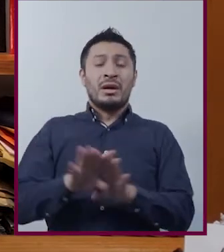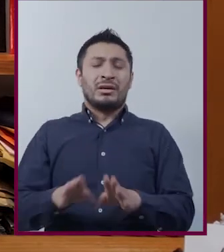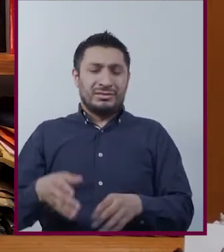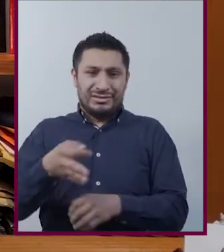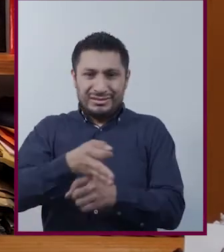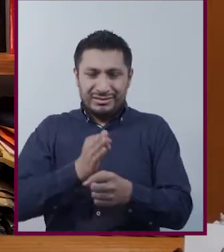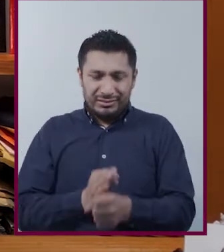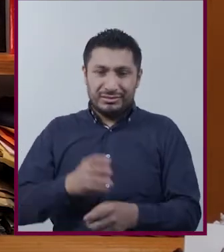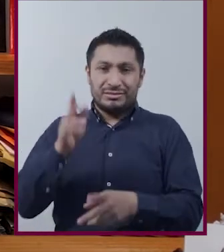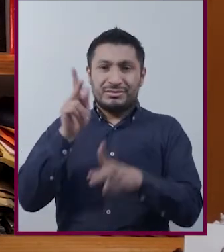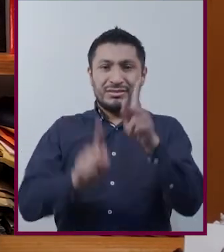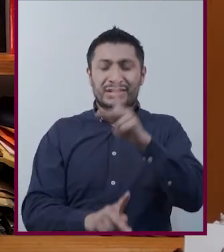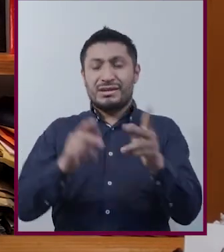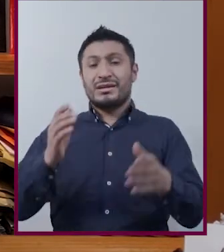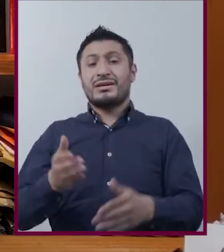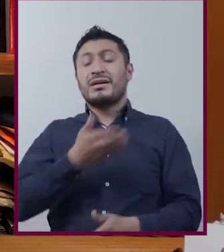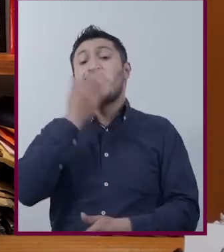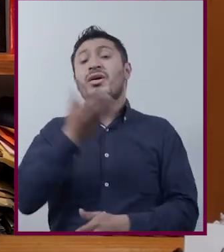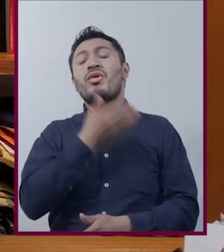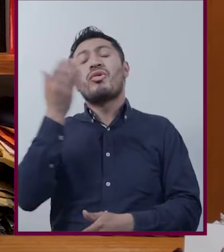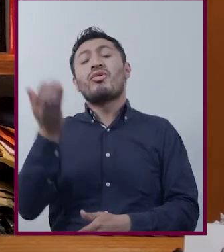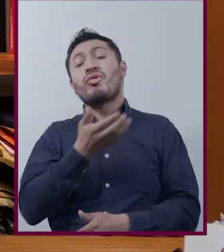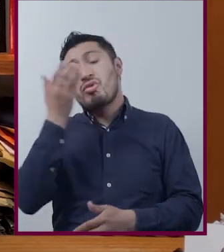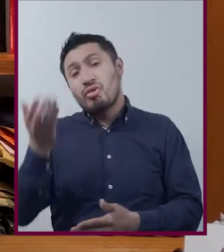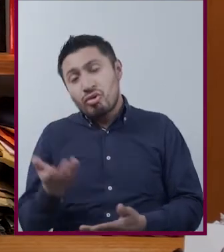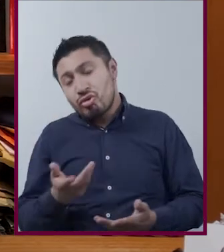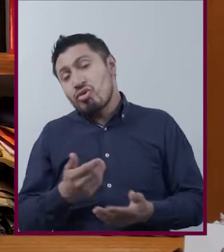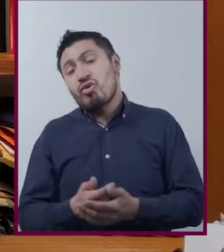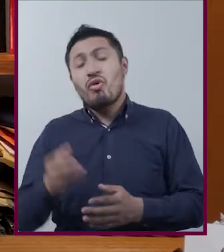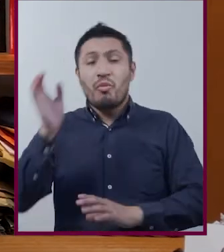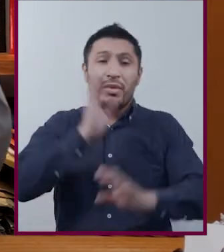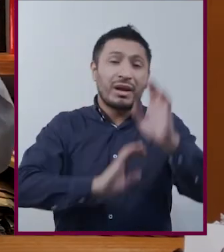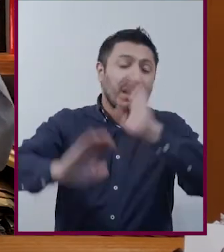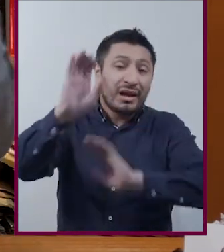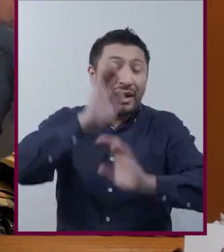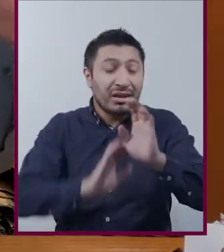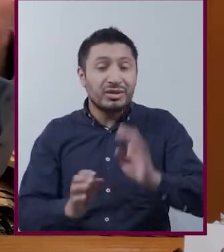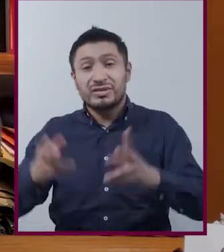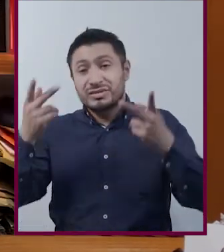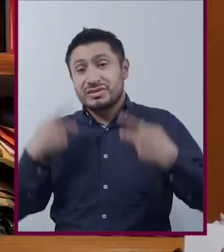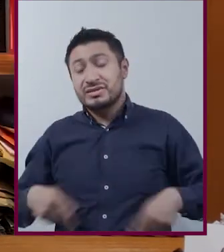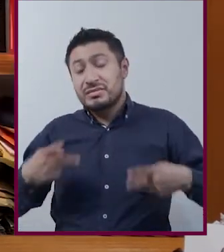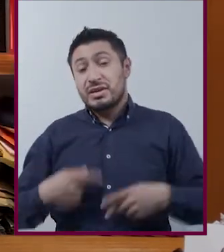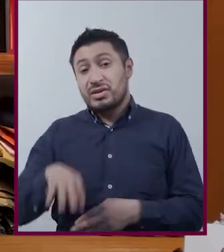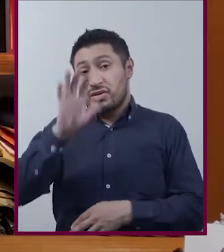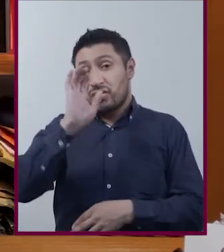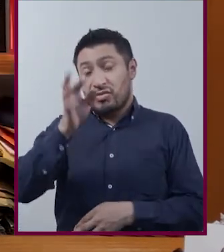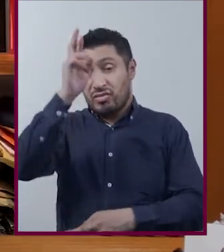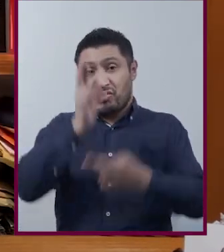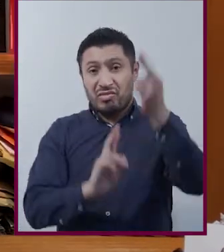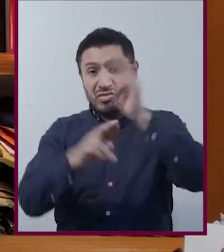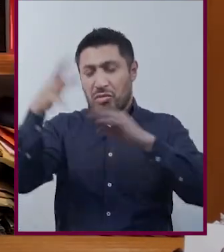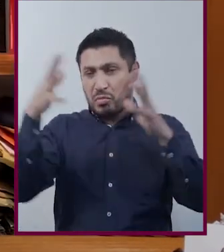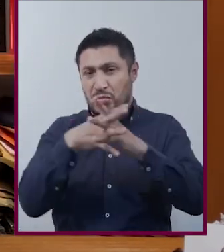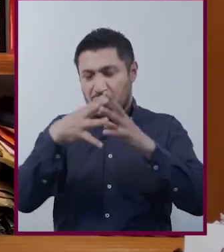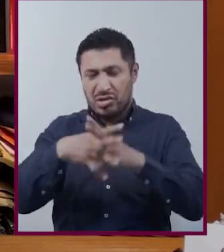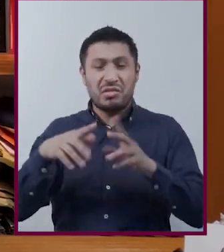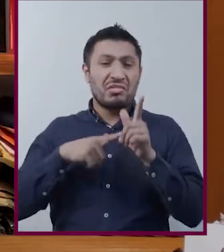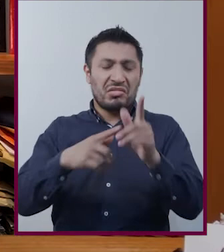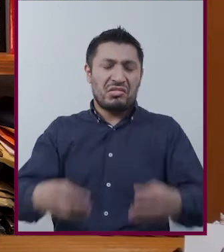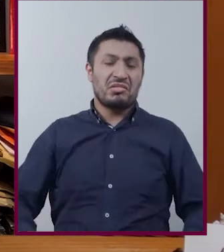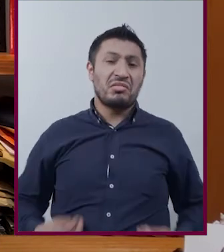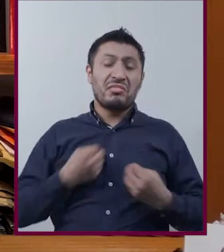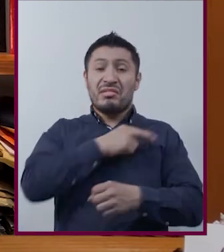costumbres populares, de canciones, de cómo la gente en medio de la guerra continúa con la vida